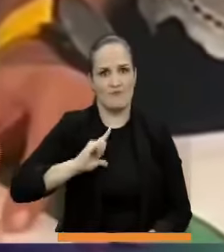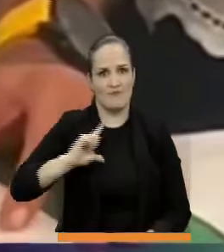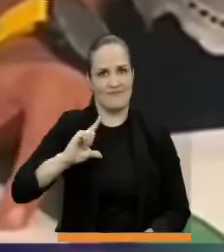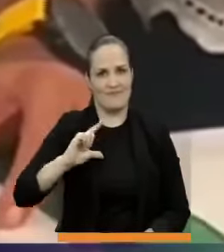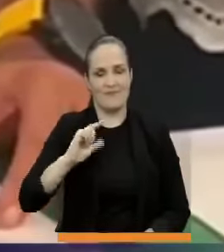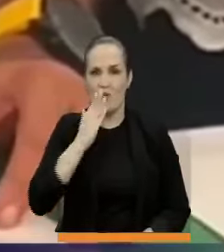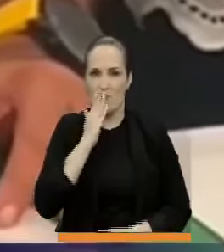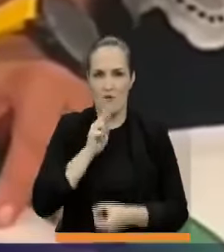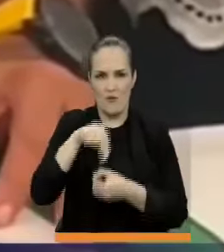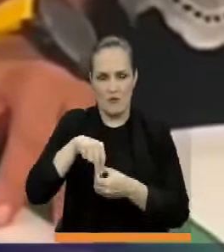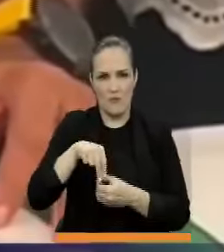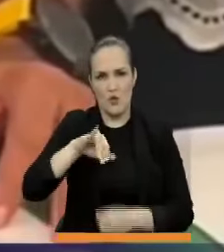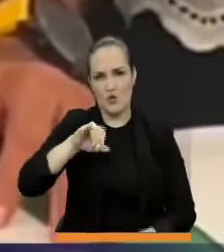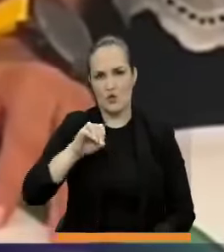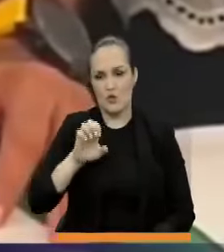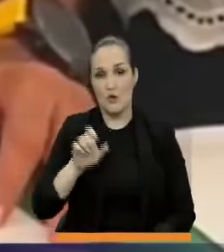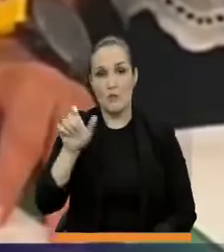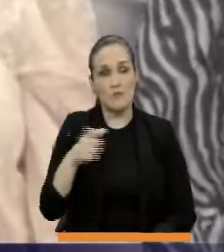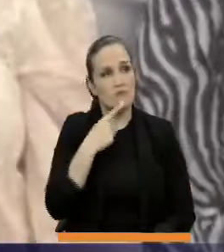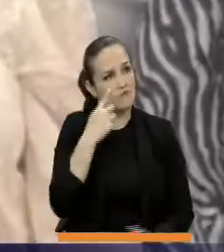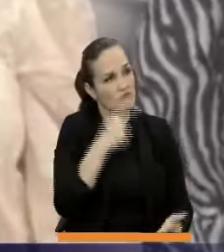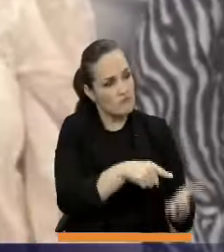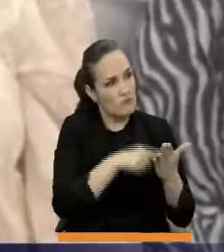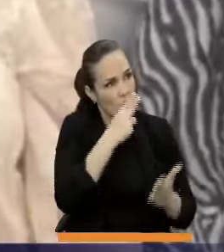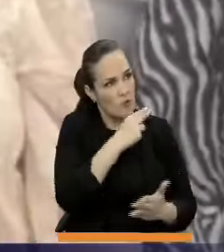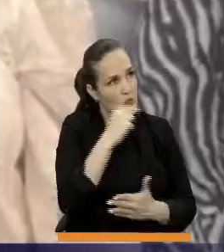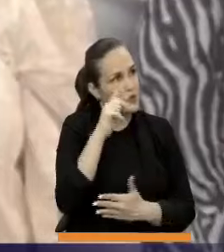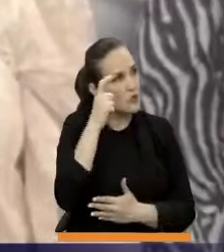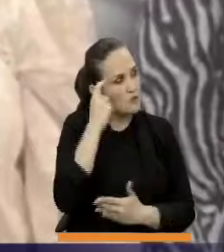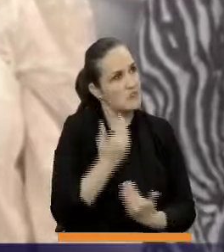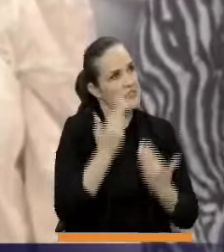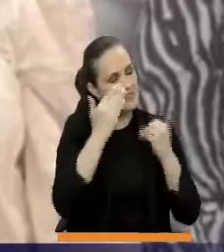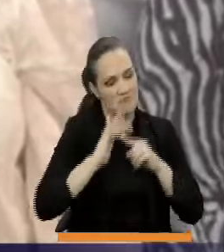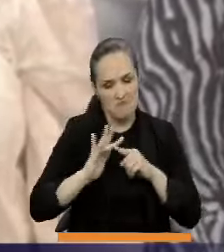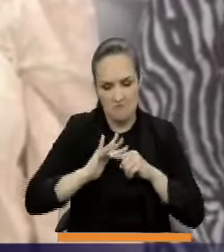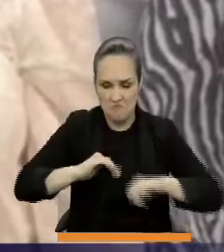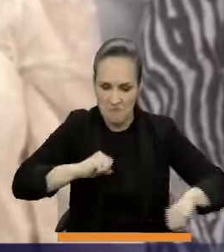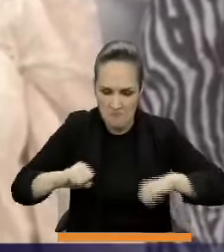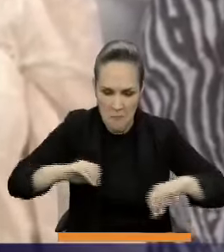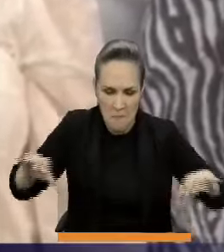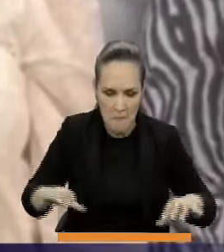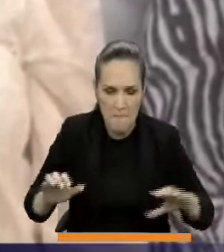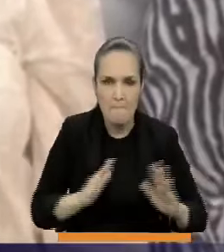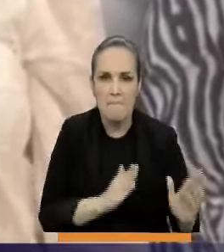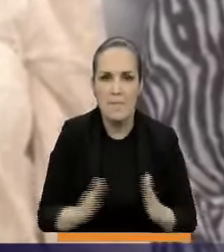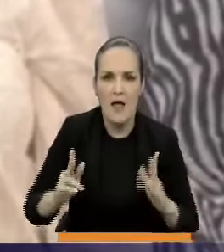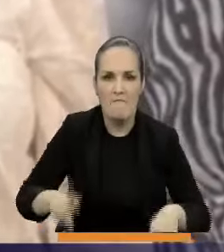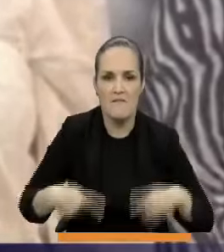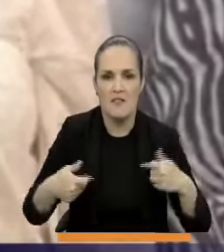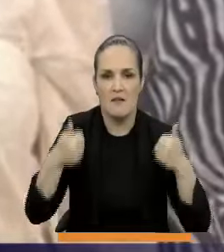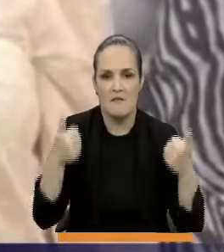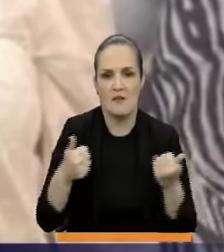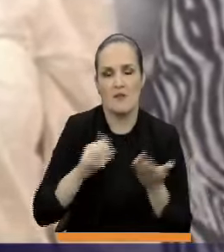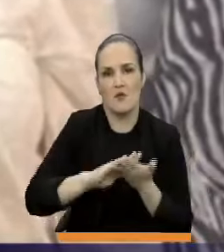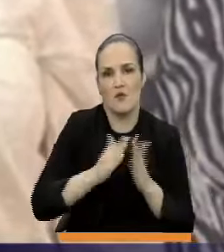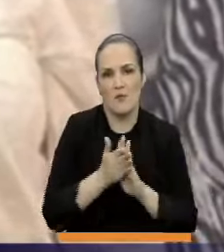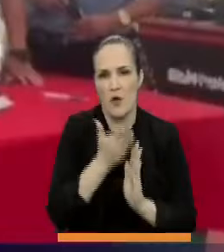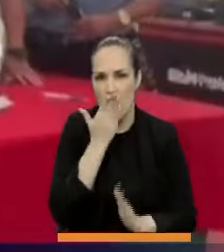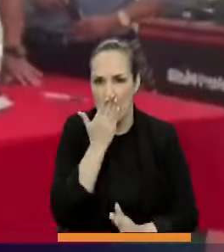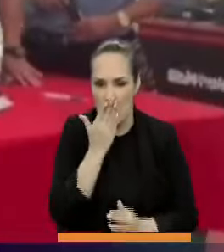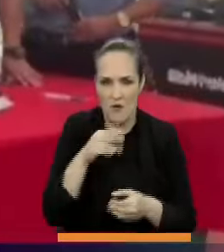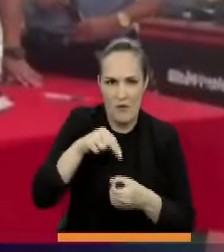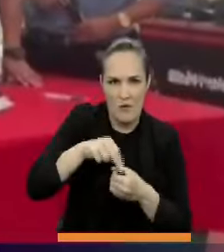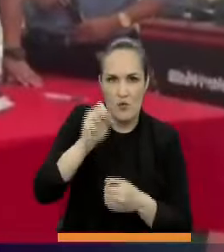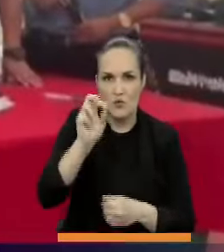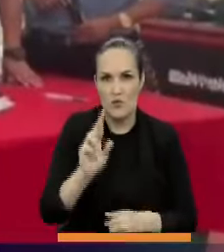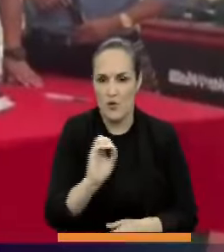Sauca, resaltó que este compromiso del gobierno permitirá la materialización de los planes de vida de los pueblos indígenas del suroccidente colombiano.